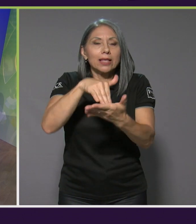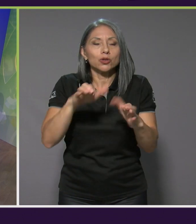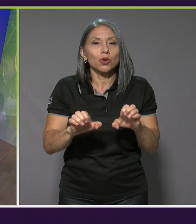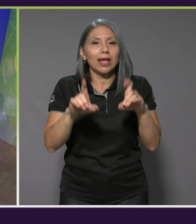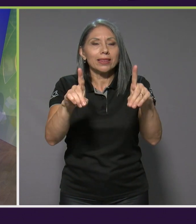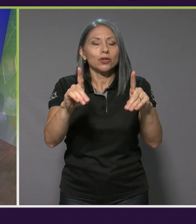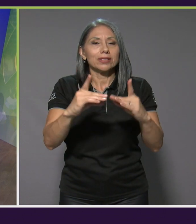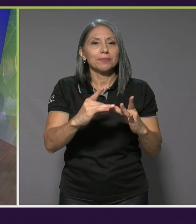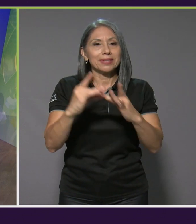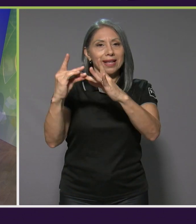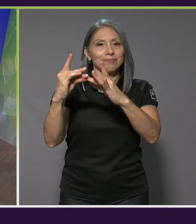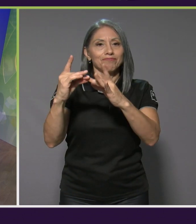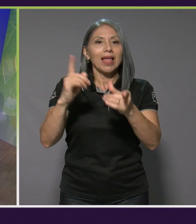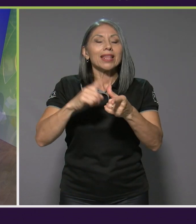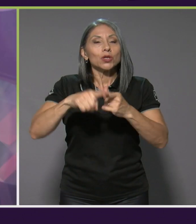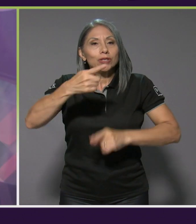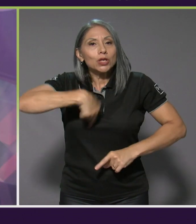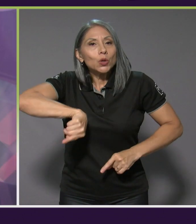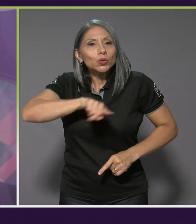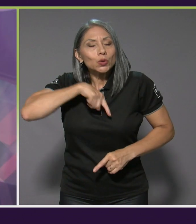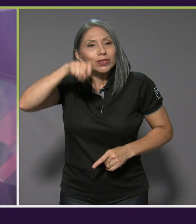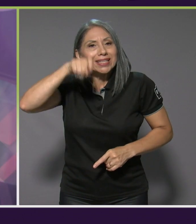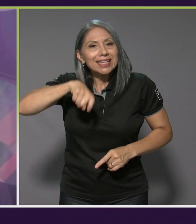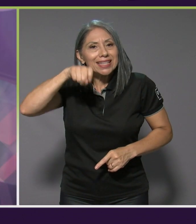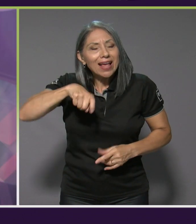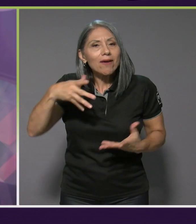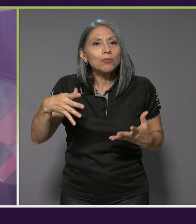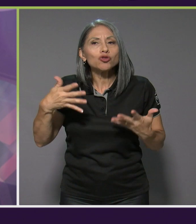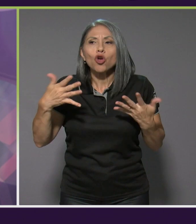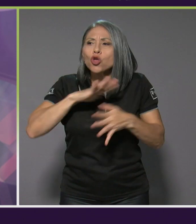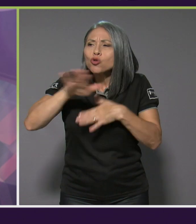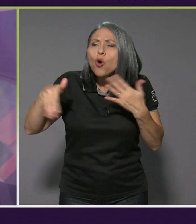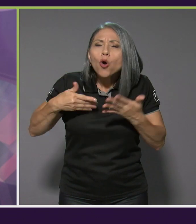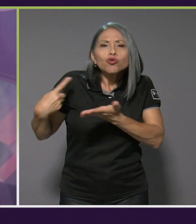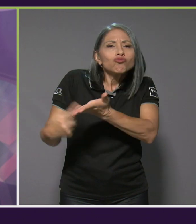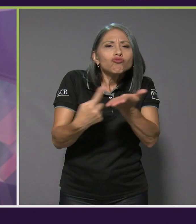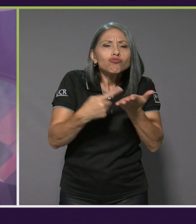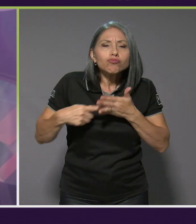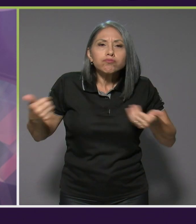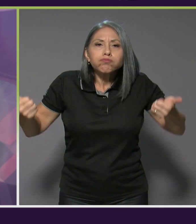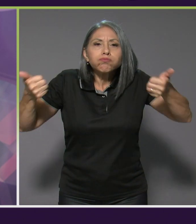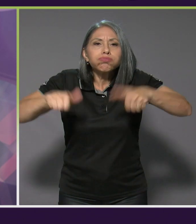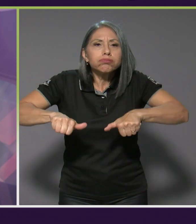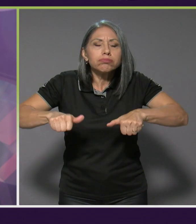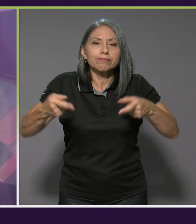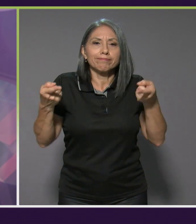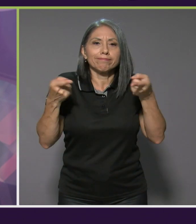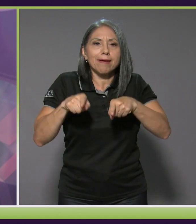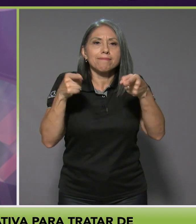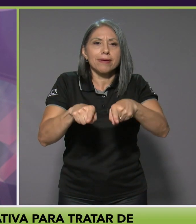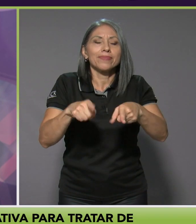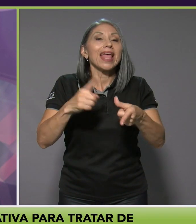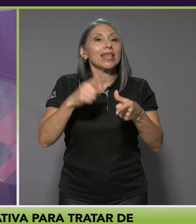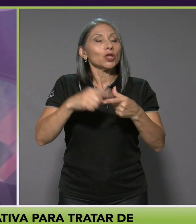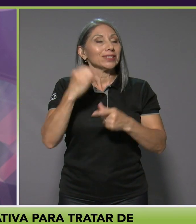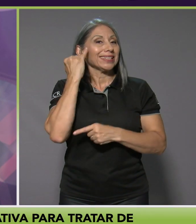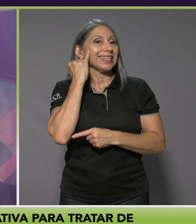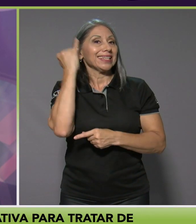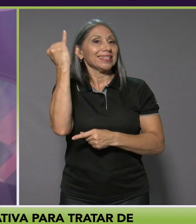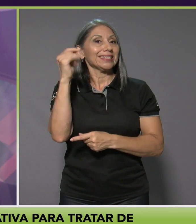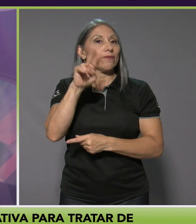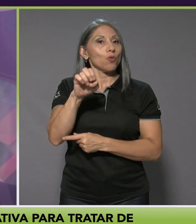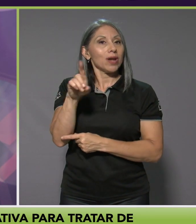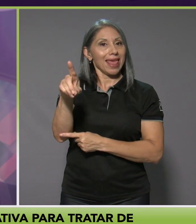Entonces necesitábamos ponernos de acuerdo alrededor de lo que estaba pasando. Entonces se convocó por iniciativa de la